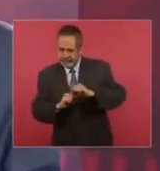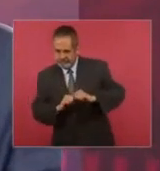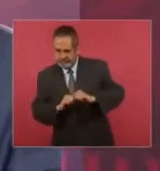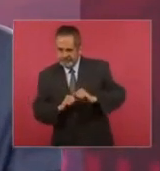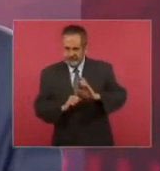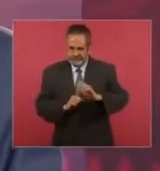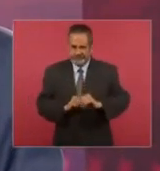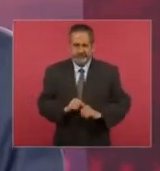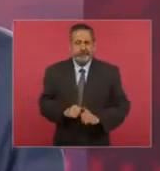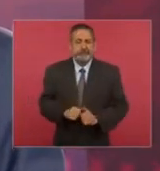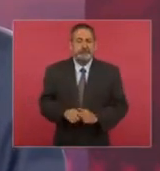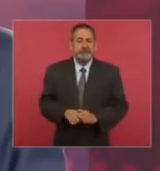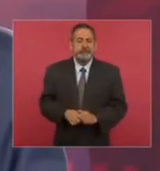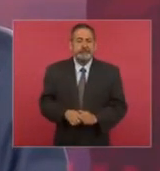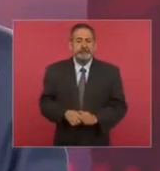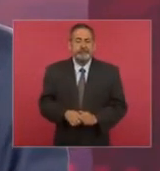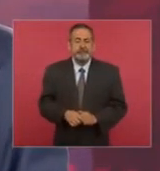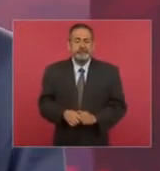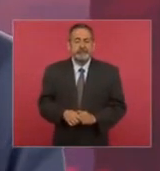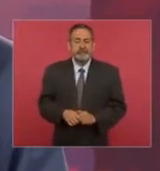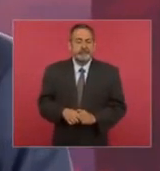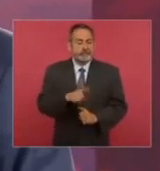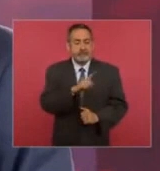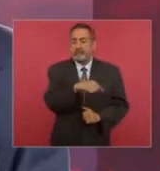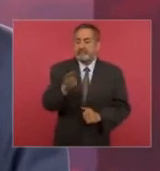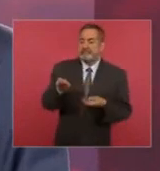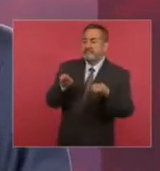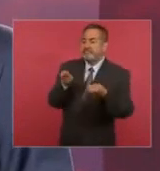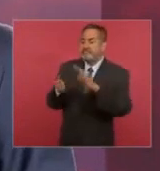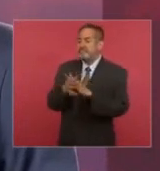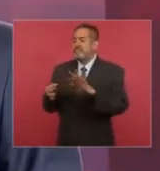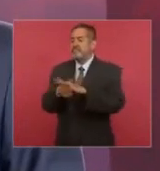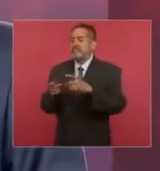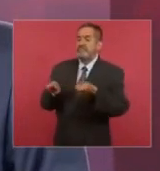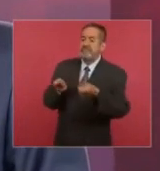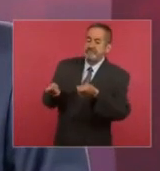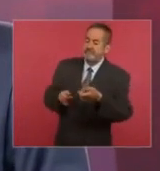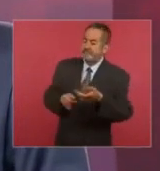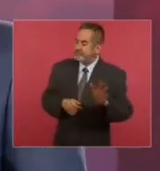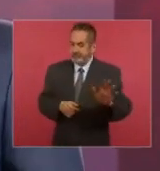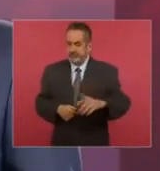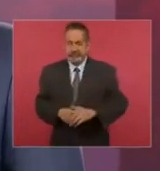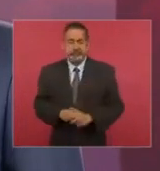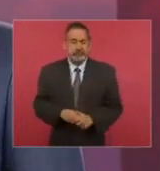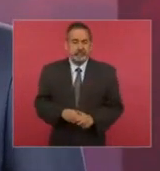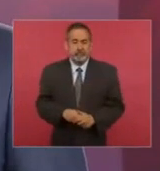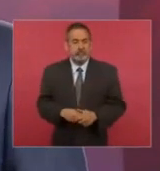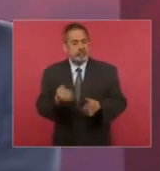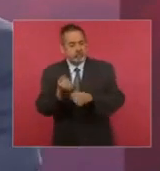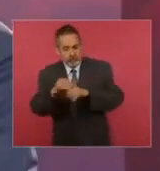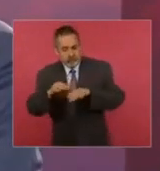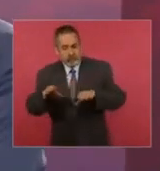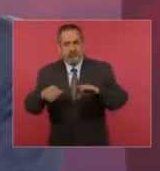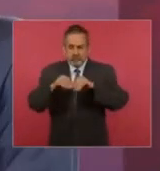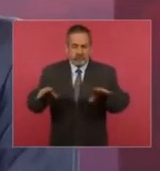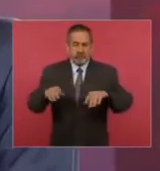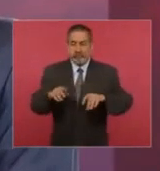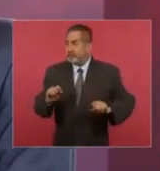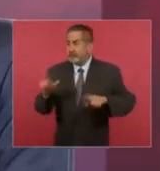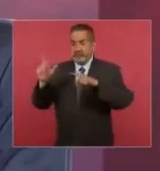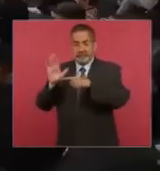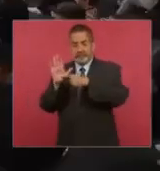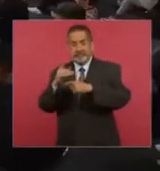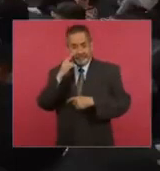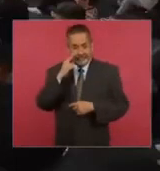que no nos manipulen que tengamos información porque esto que les voy a